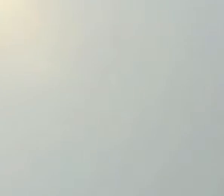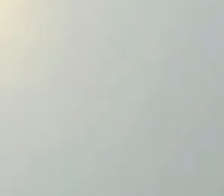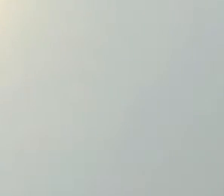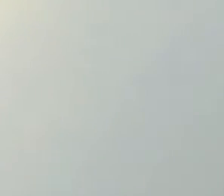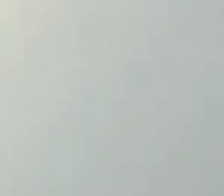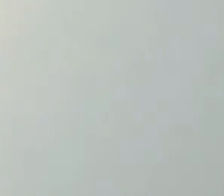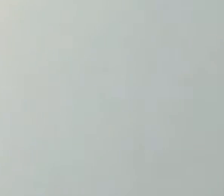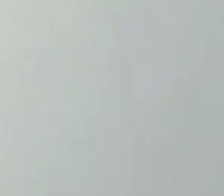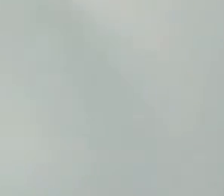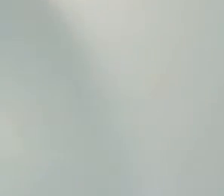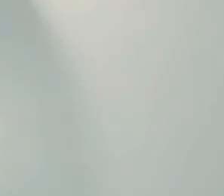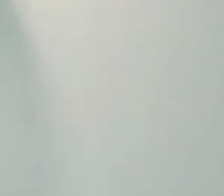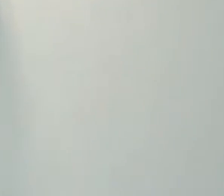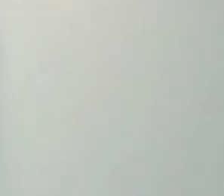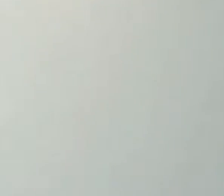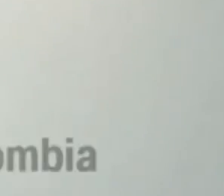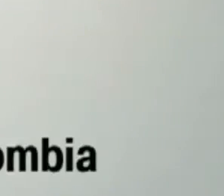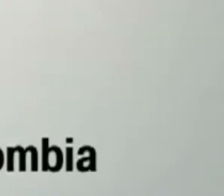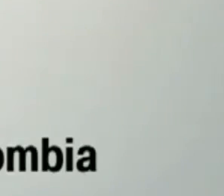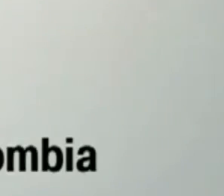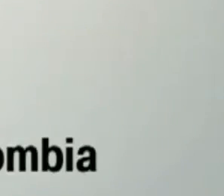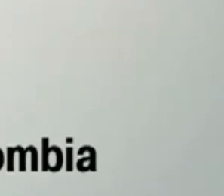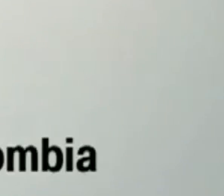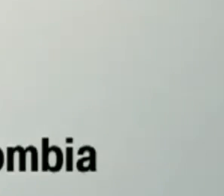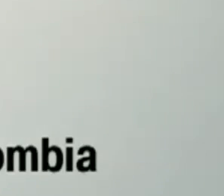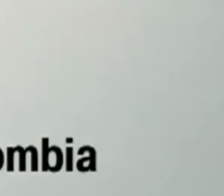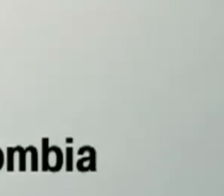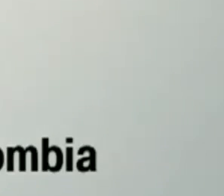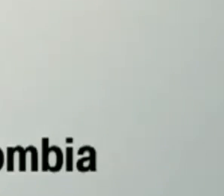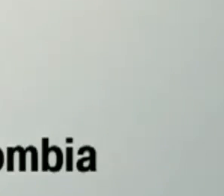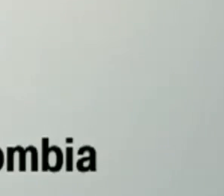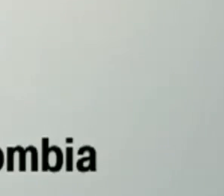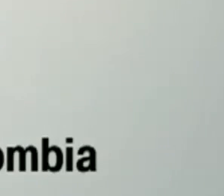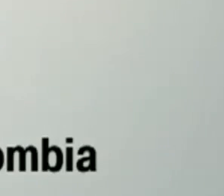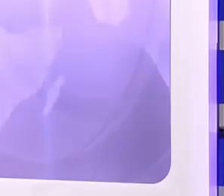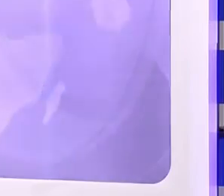Machín Gourmet, ahora en su nueva sede en el barrio Colombia.